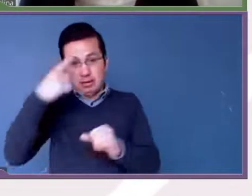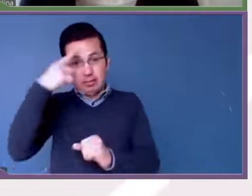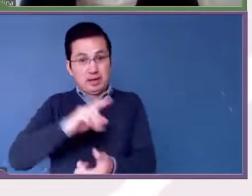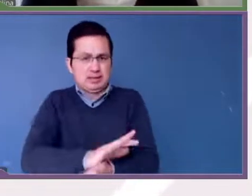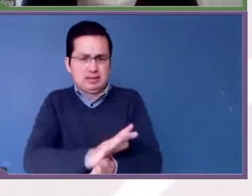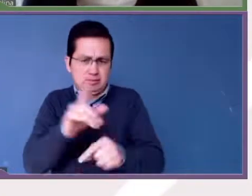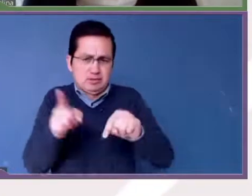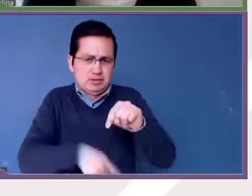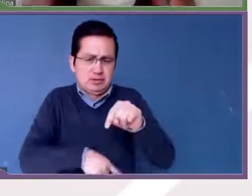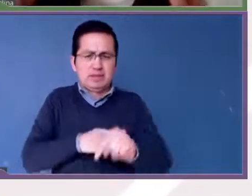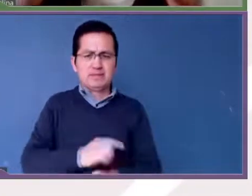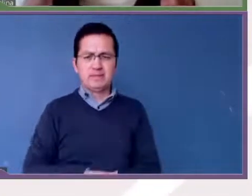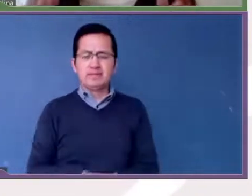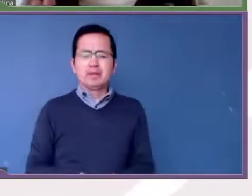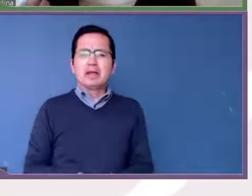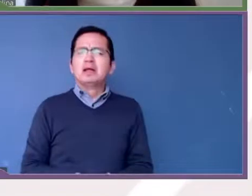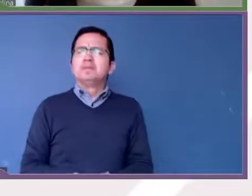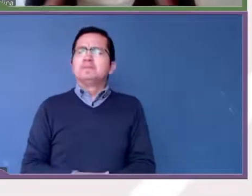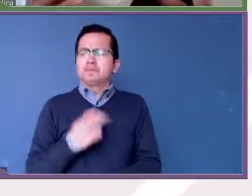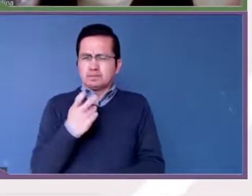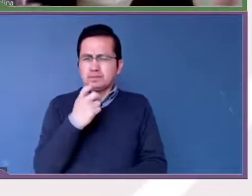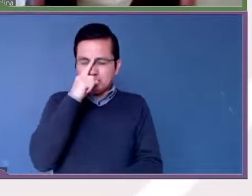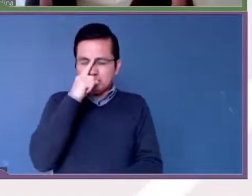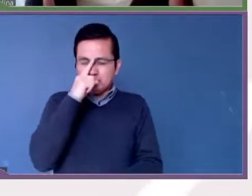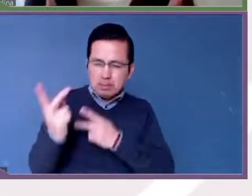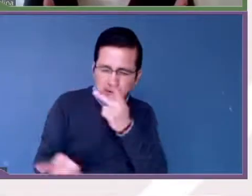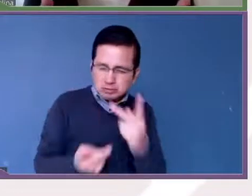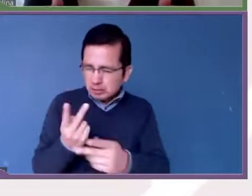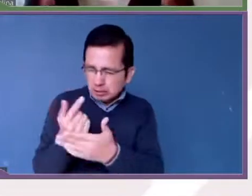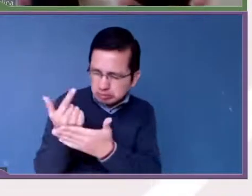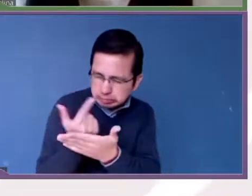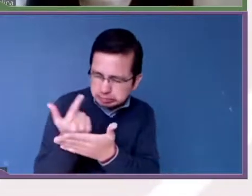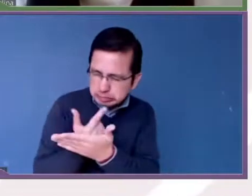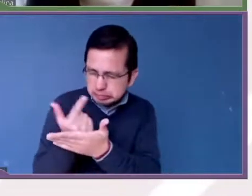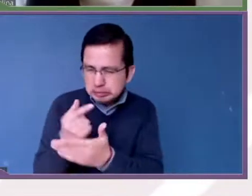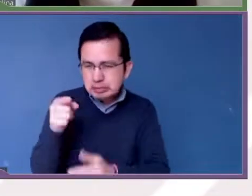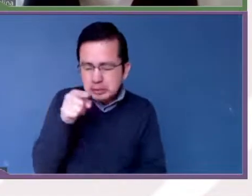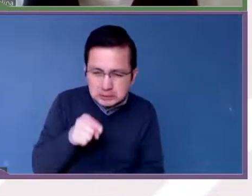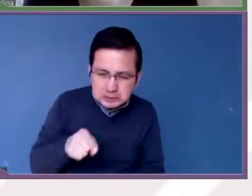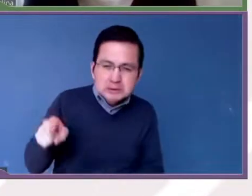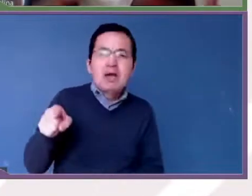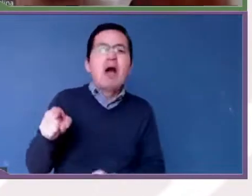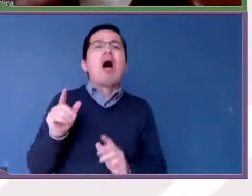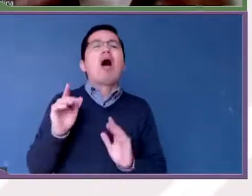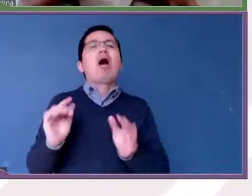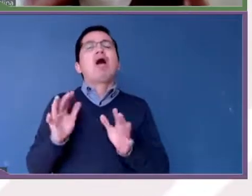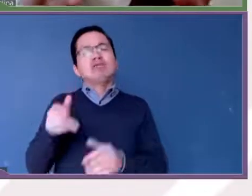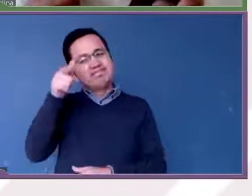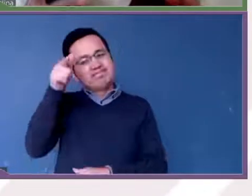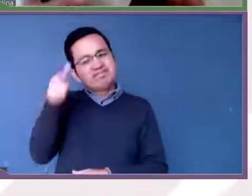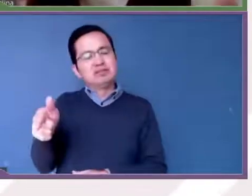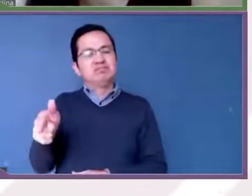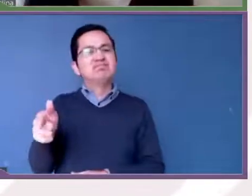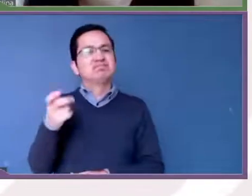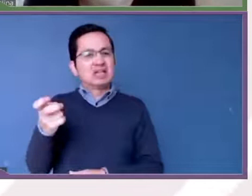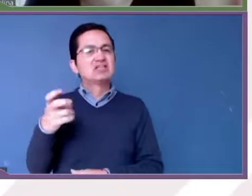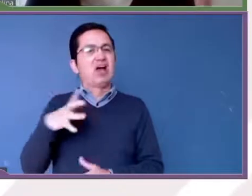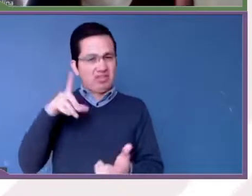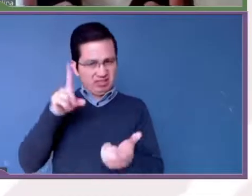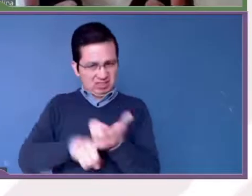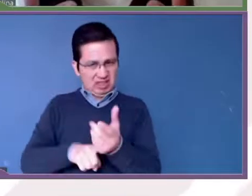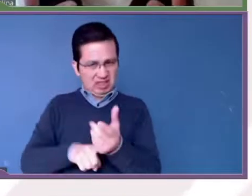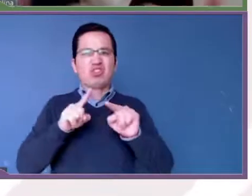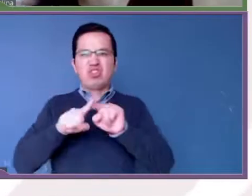puede leerse de manera individual y nos permite dar estas